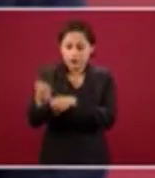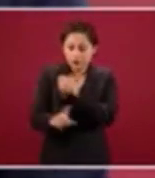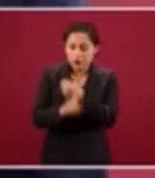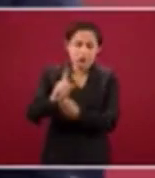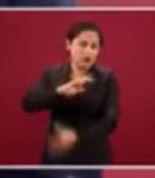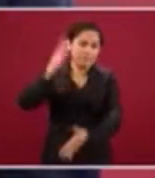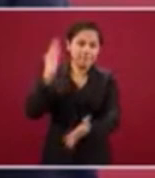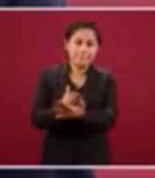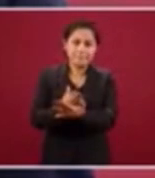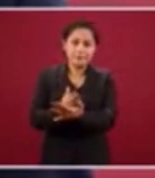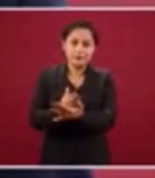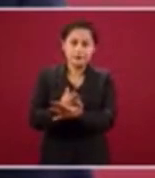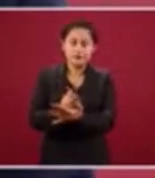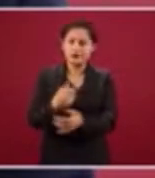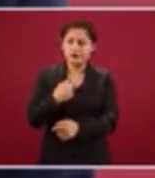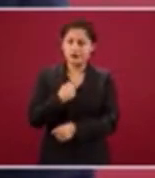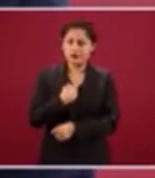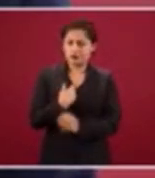Pero no solo lo opiné,